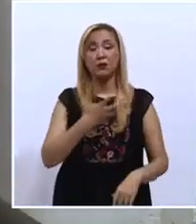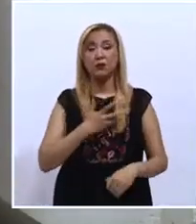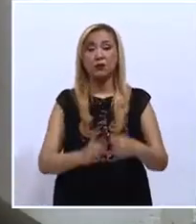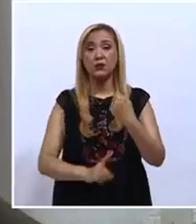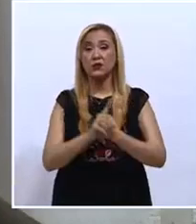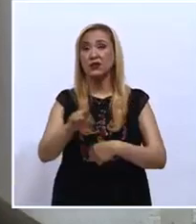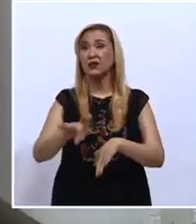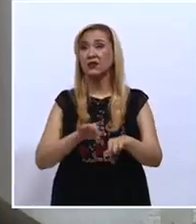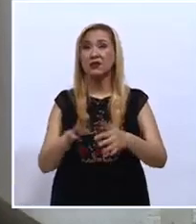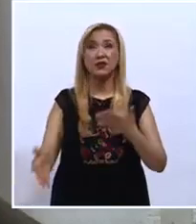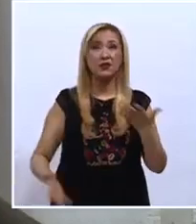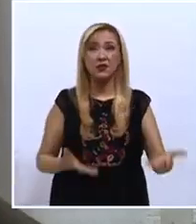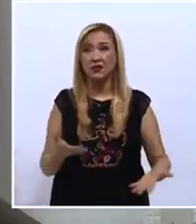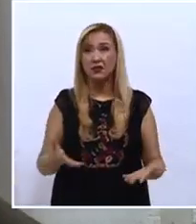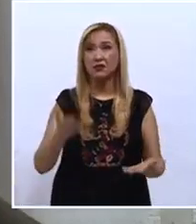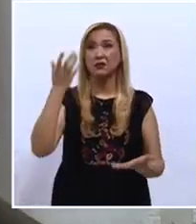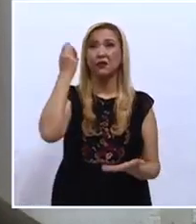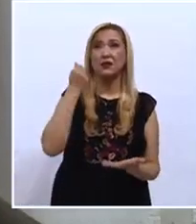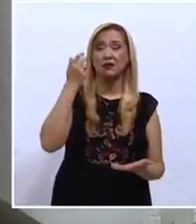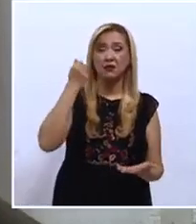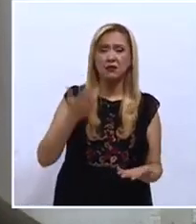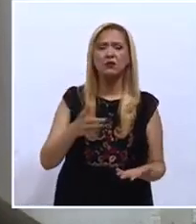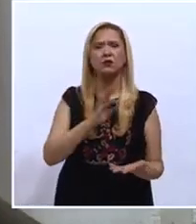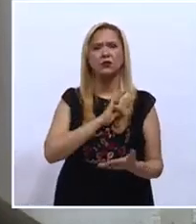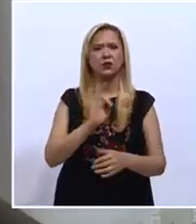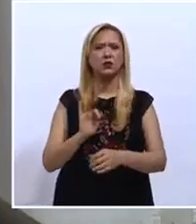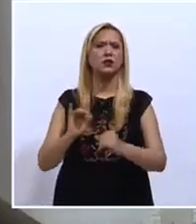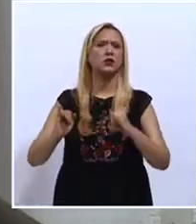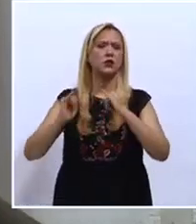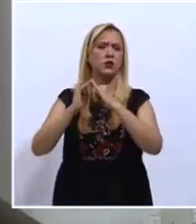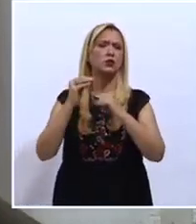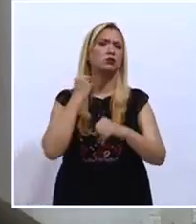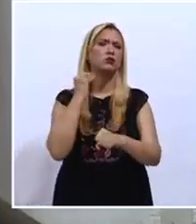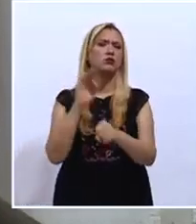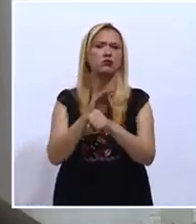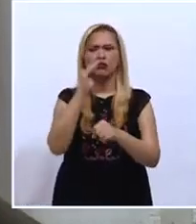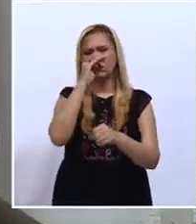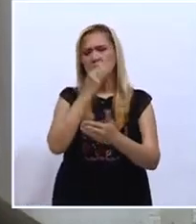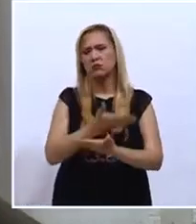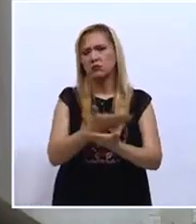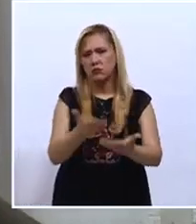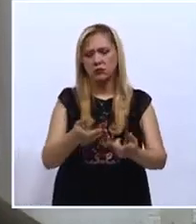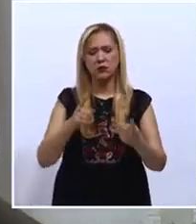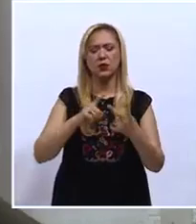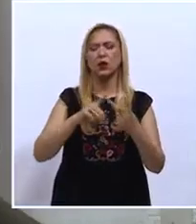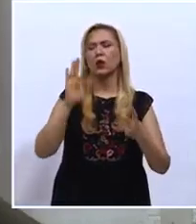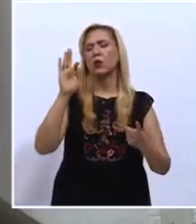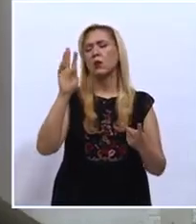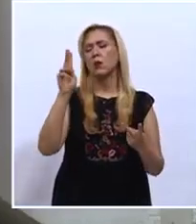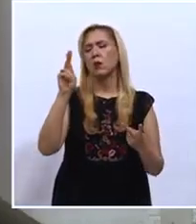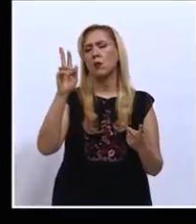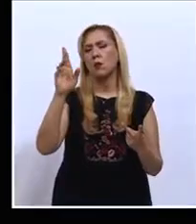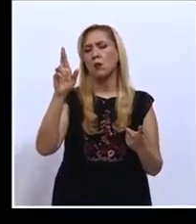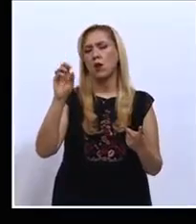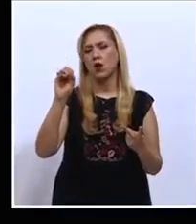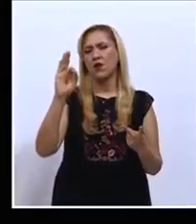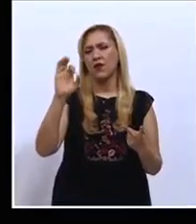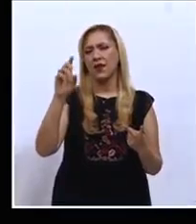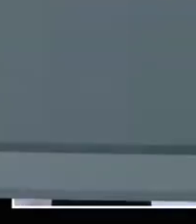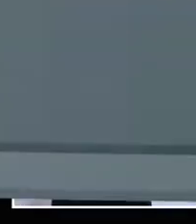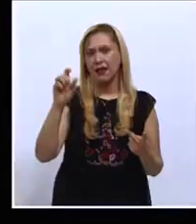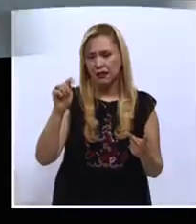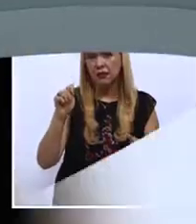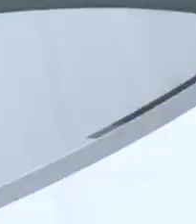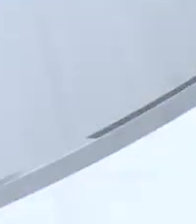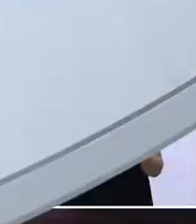acércate a la Profedet o al Instituto Federal de la Defensoría Pública. Ellos te darán asesoría jurídica gratuita.